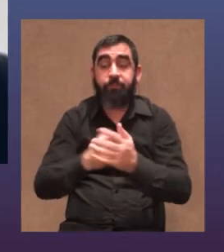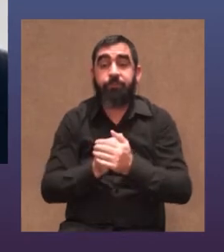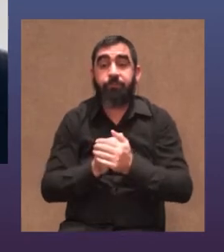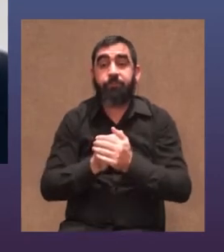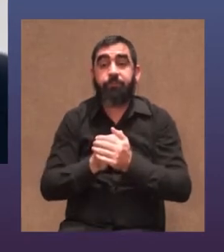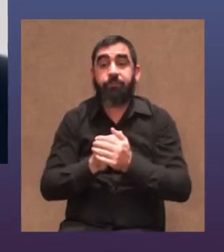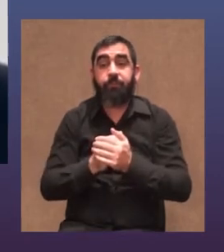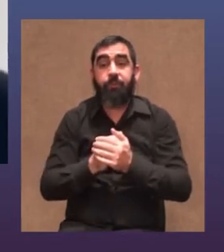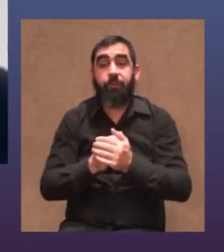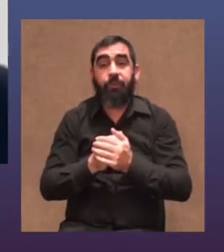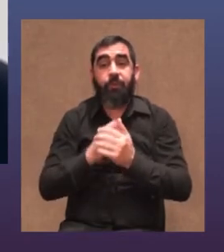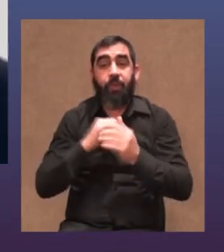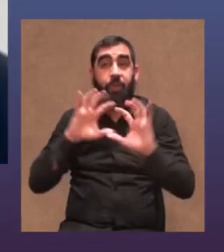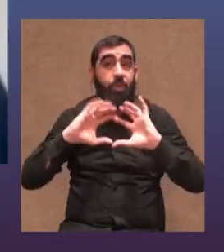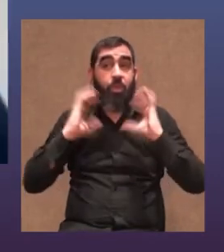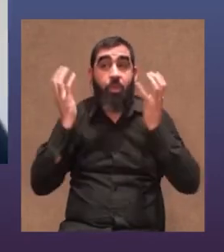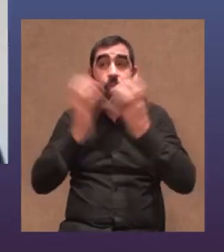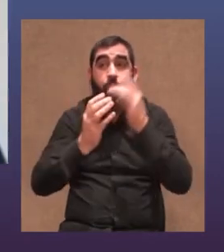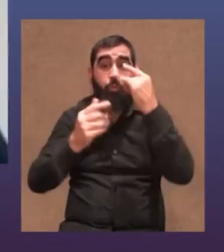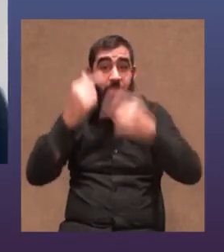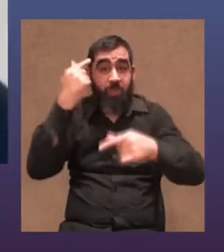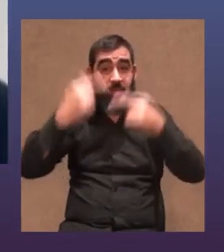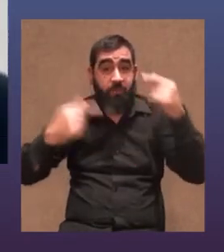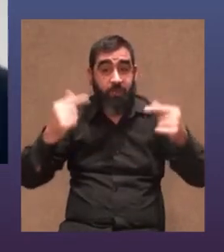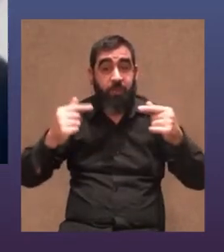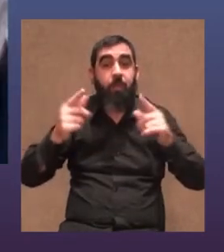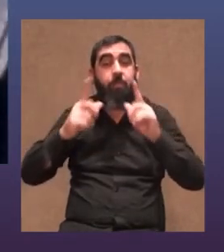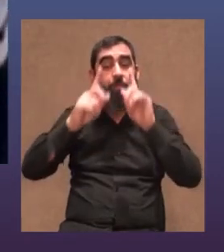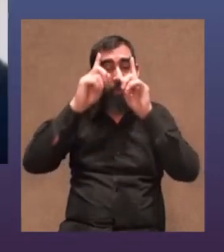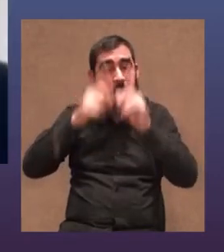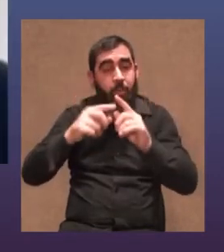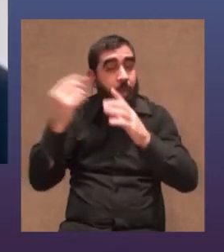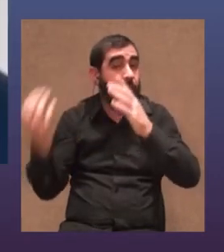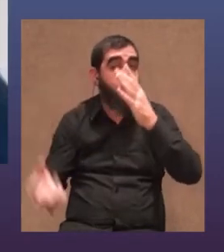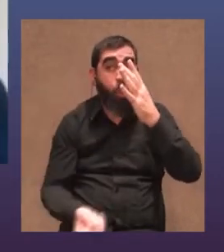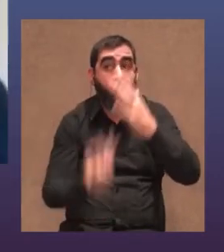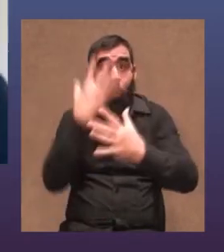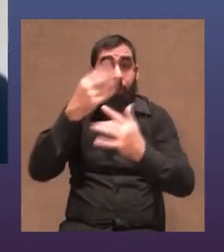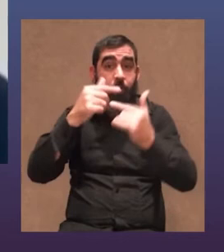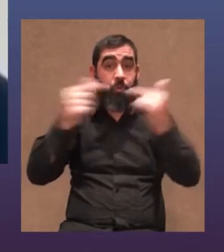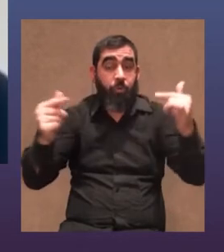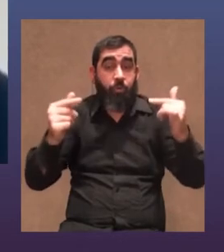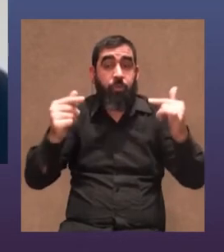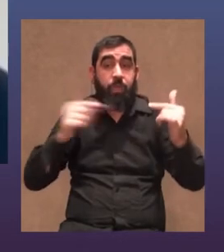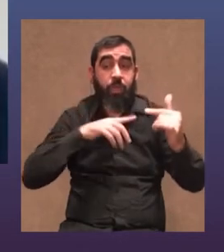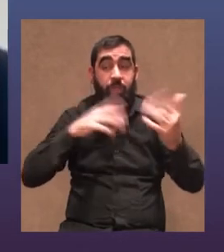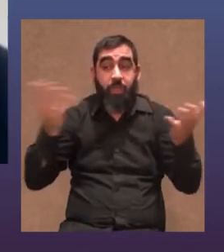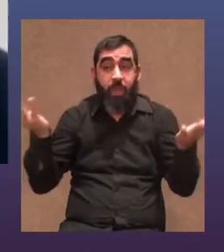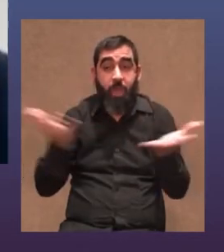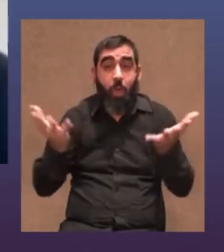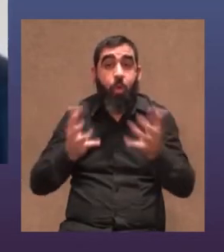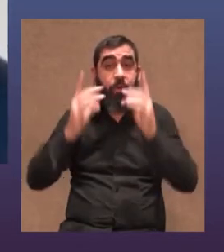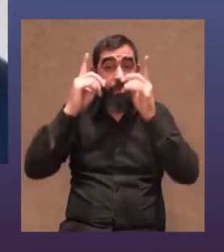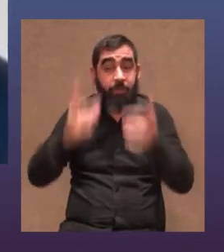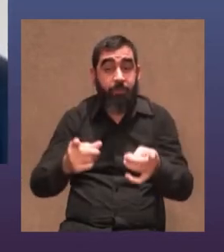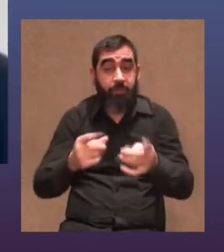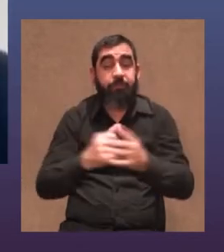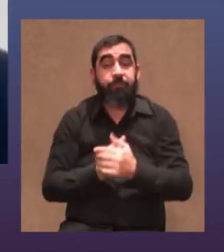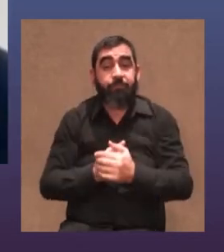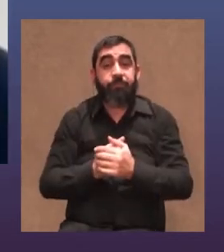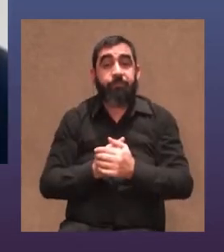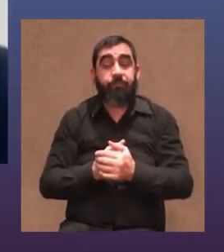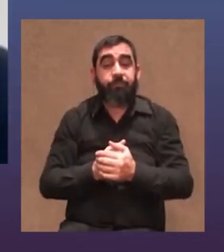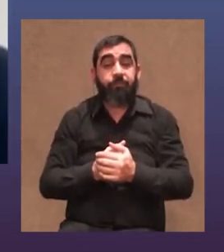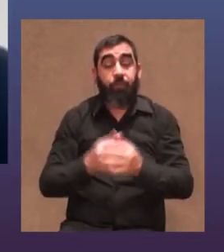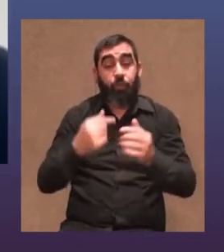de la dramaturgia universal, pero también estrenan obras de la dramaturgia contemporánea. Así,